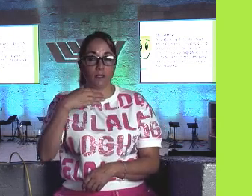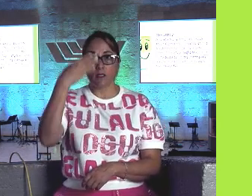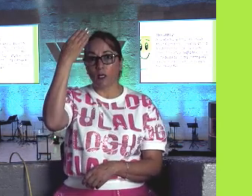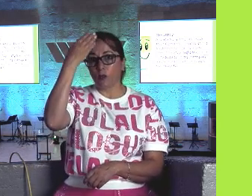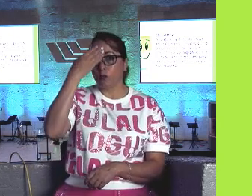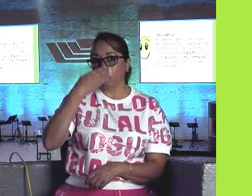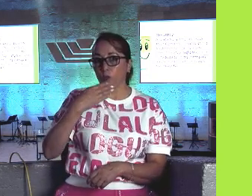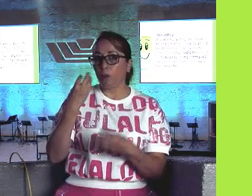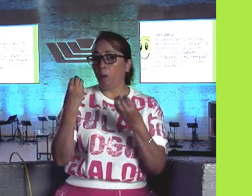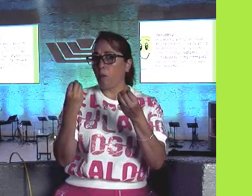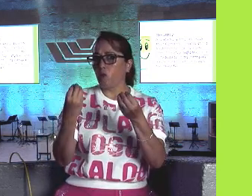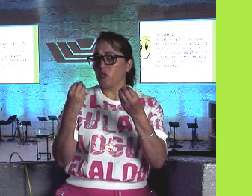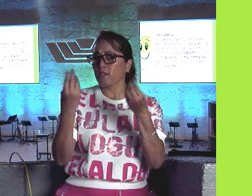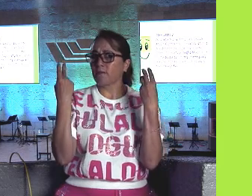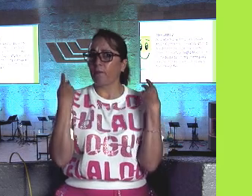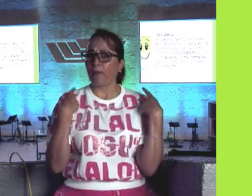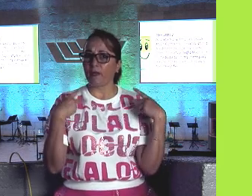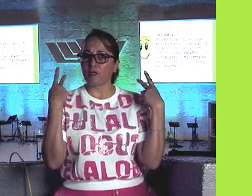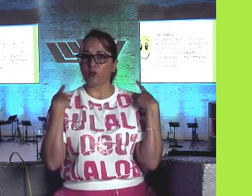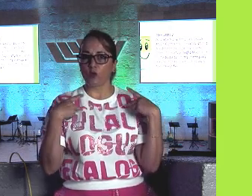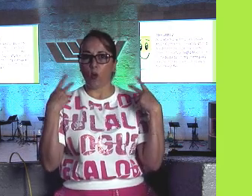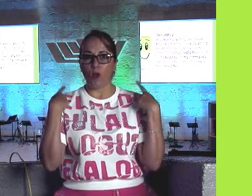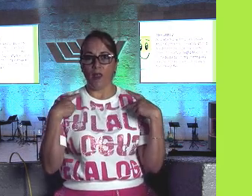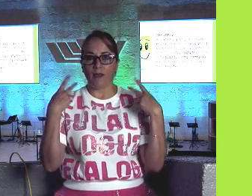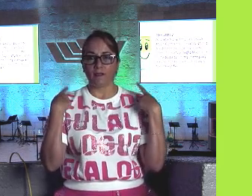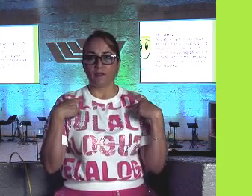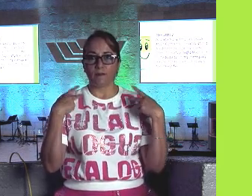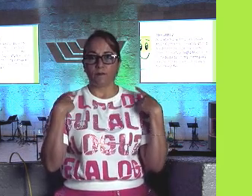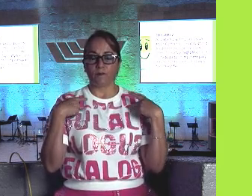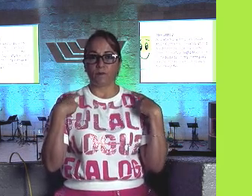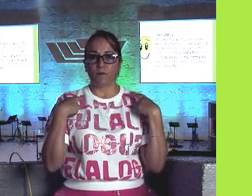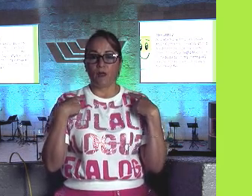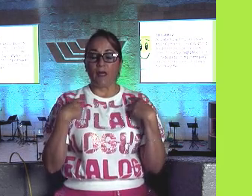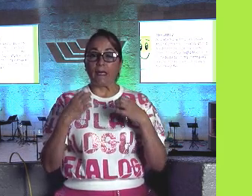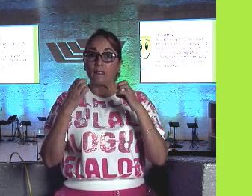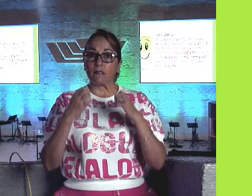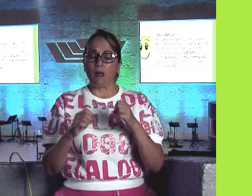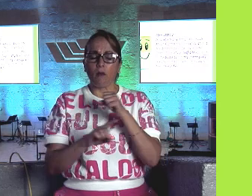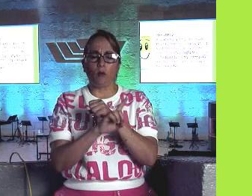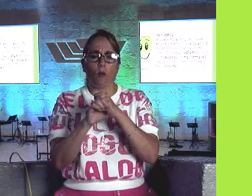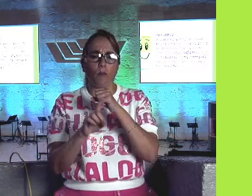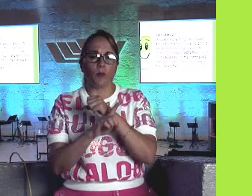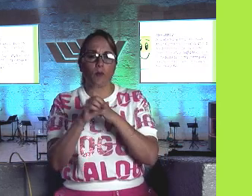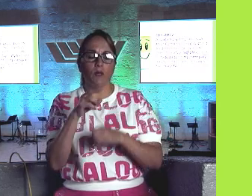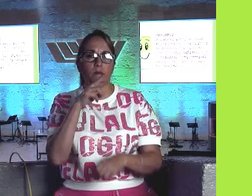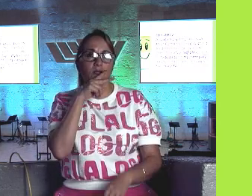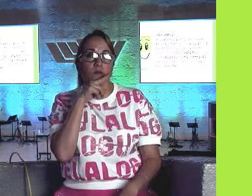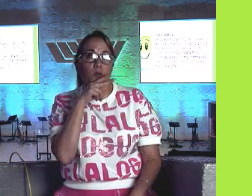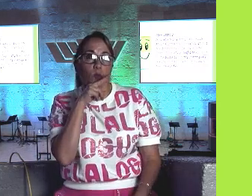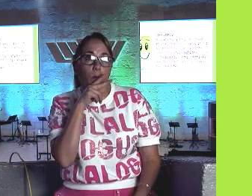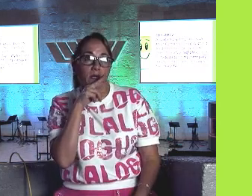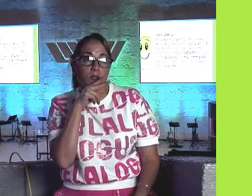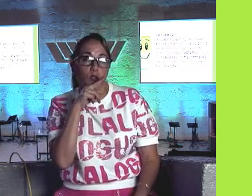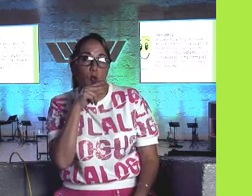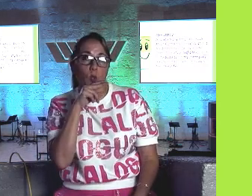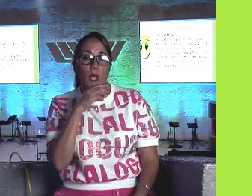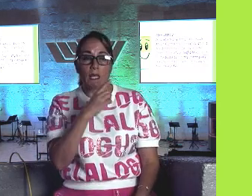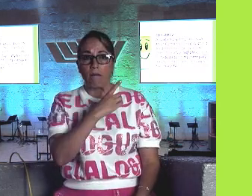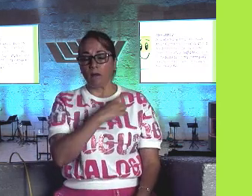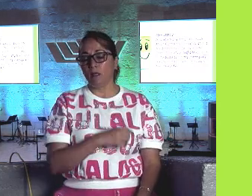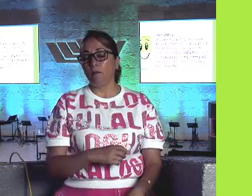mucha gente. ¿Mucha gente qué? Afligida, y otros con muchas ¿qué?